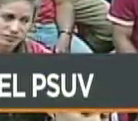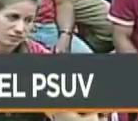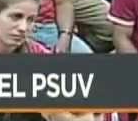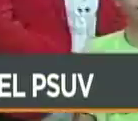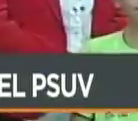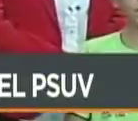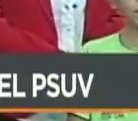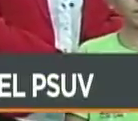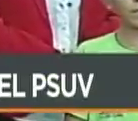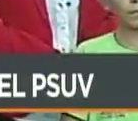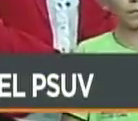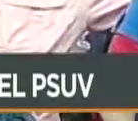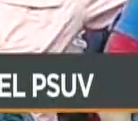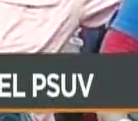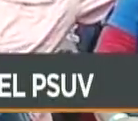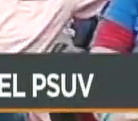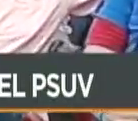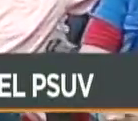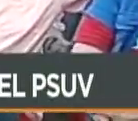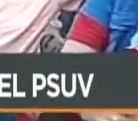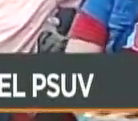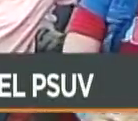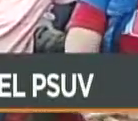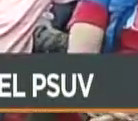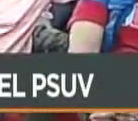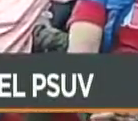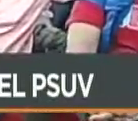¿Dónde está Julio Borges? ¡Se fue!